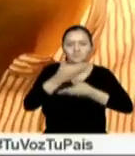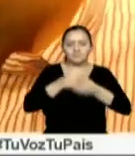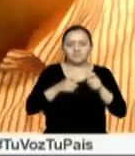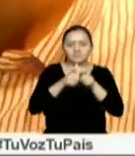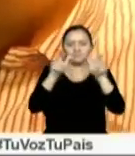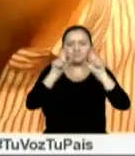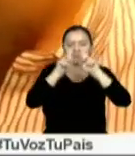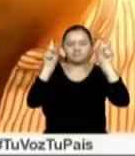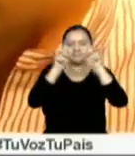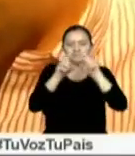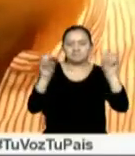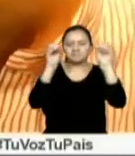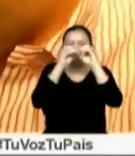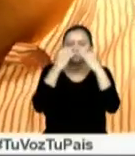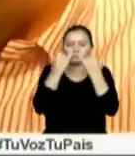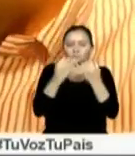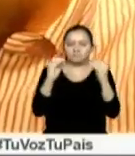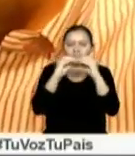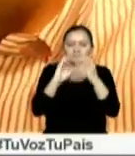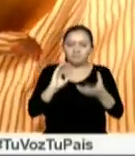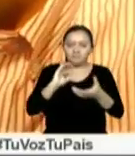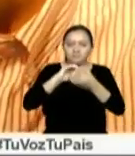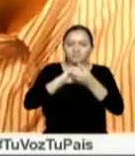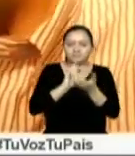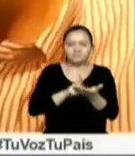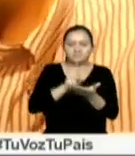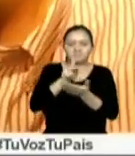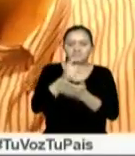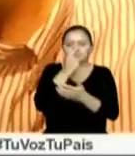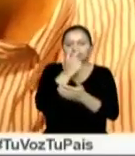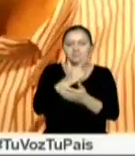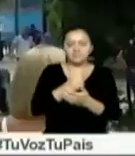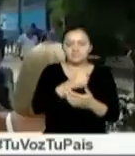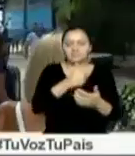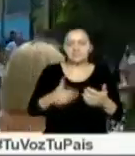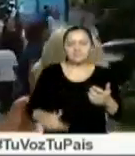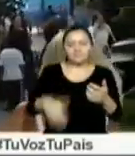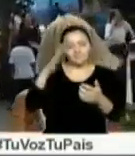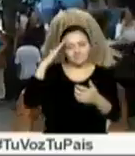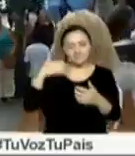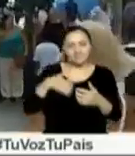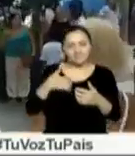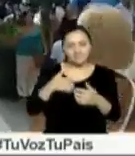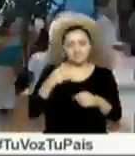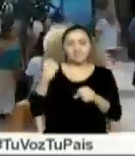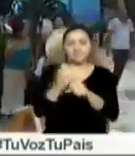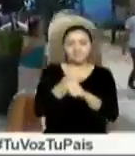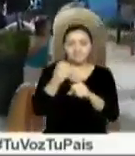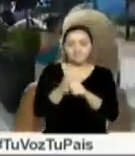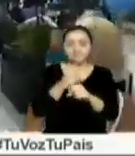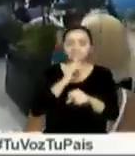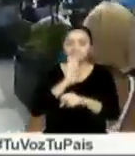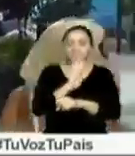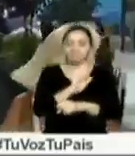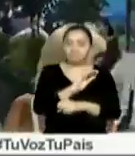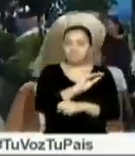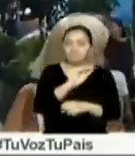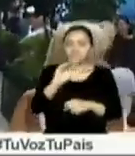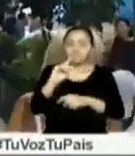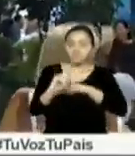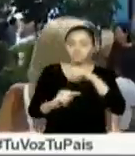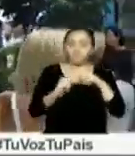corporaciones que han hecho Alianza y han financiado macri para que llegue a la presidencia de Argentina los trabajadores advierten que a más de la